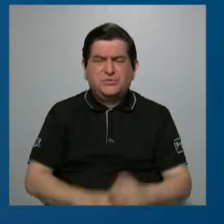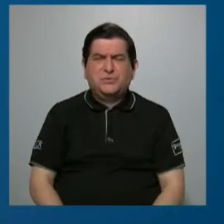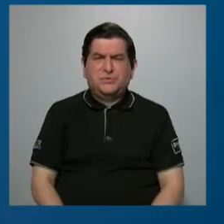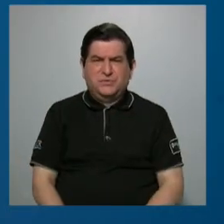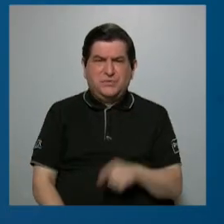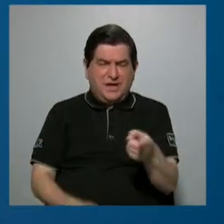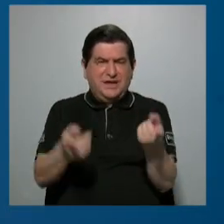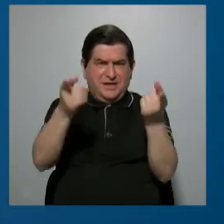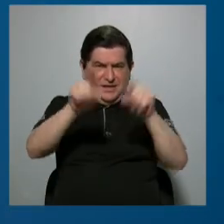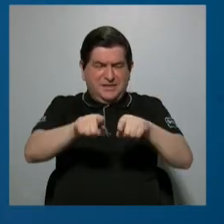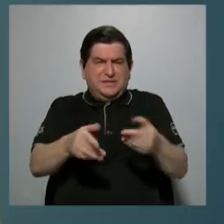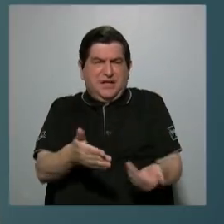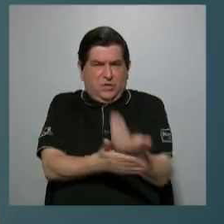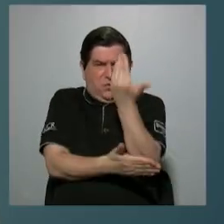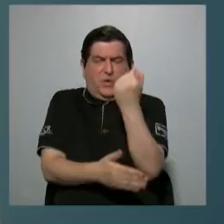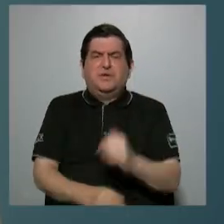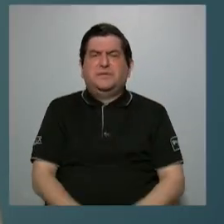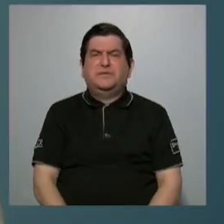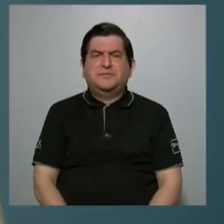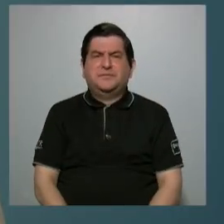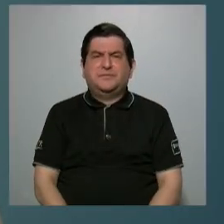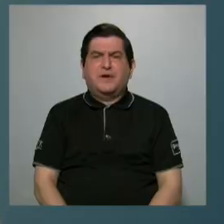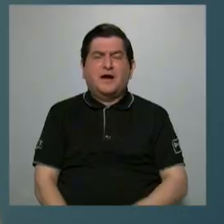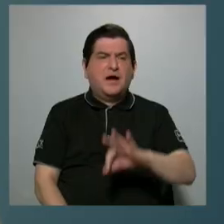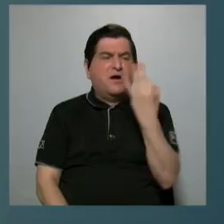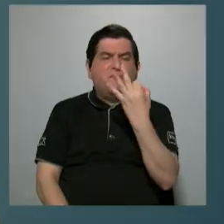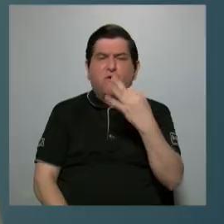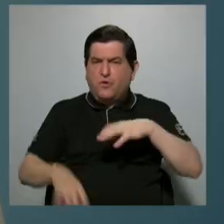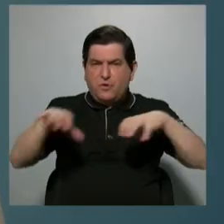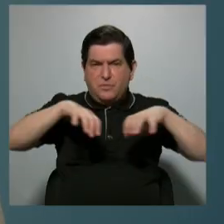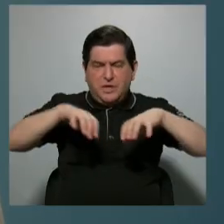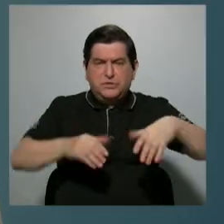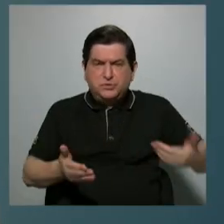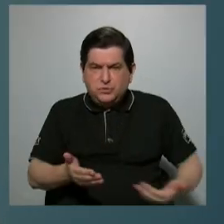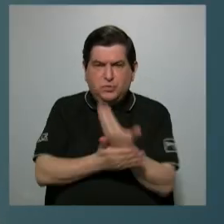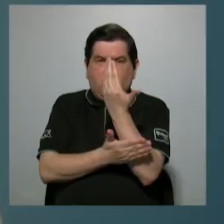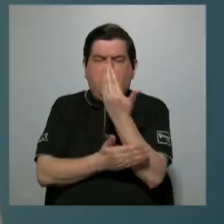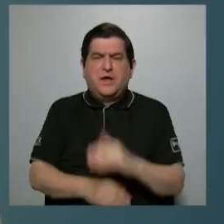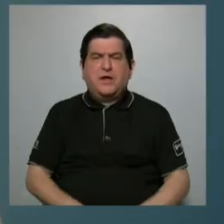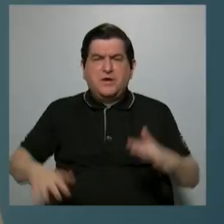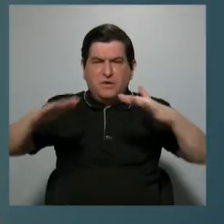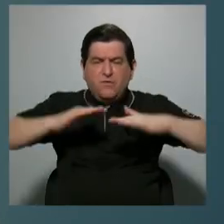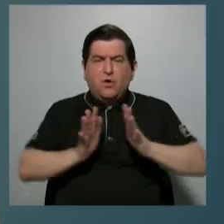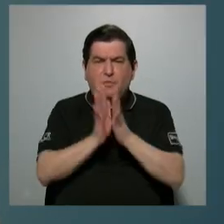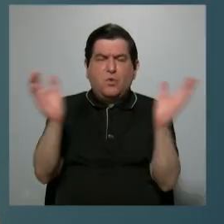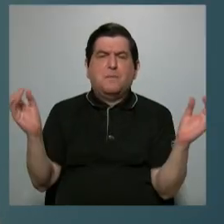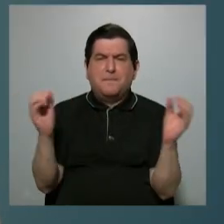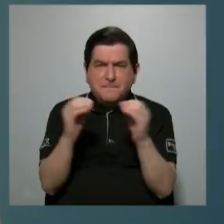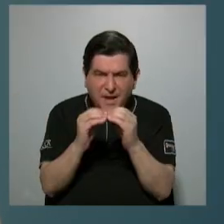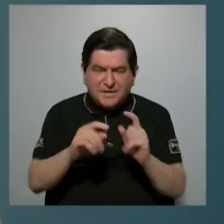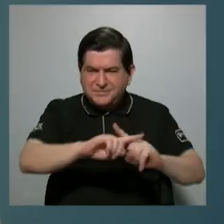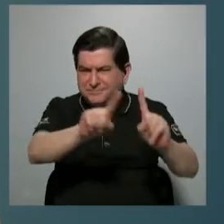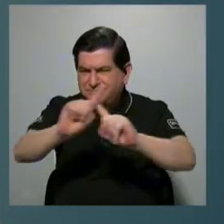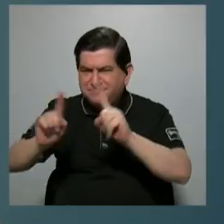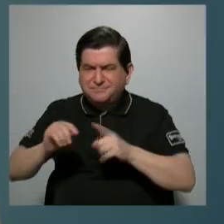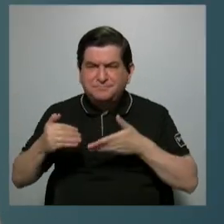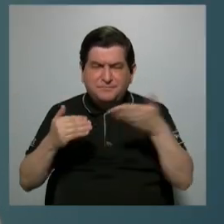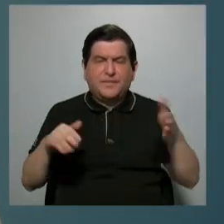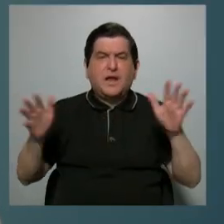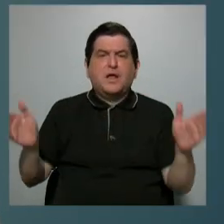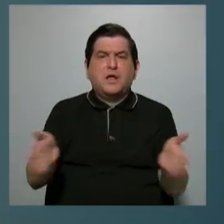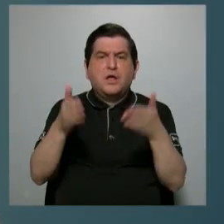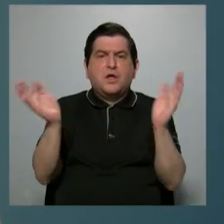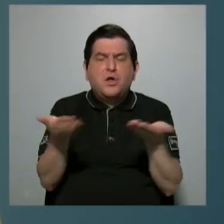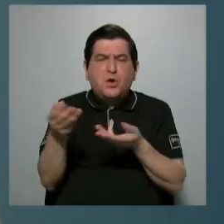¿verdad? Se renueva maneras de movilidad, se genera más espacio público, hay distintas cosas, y se motiva